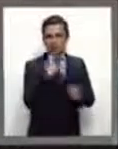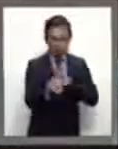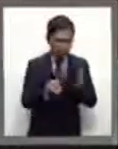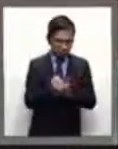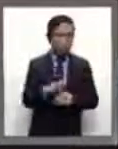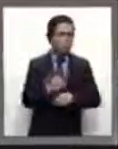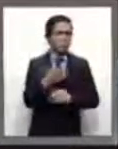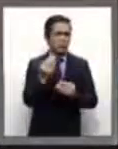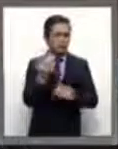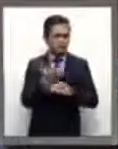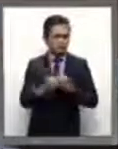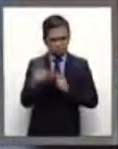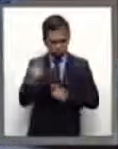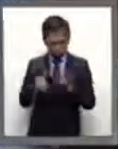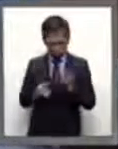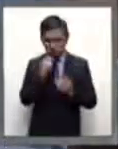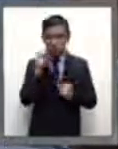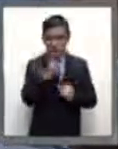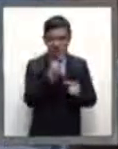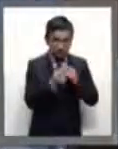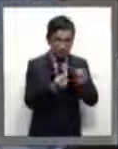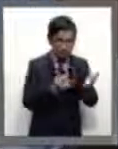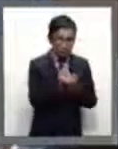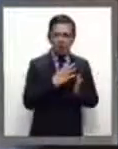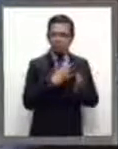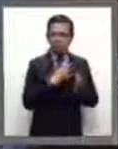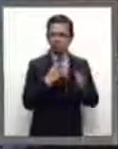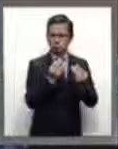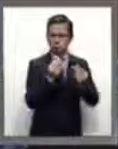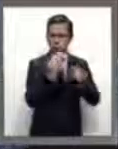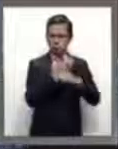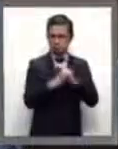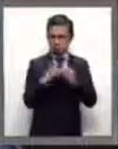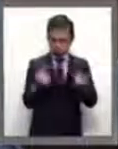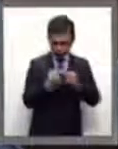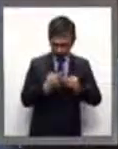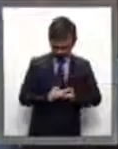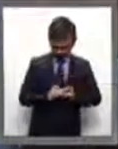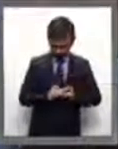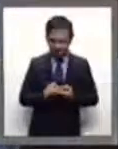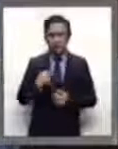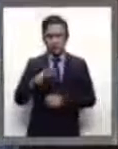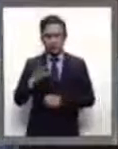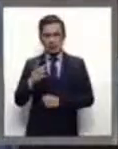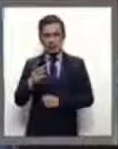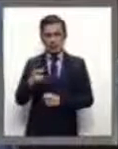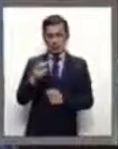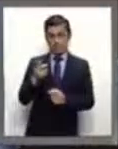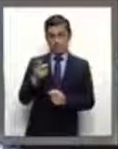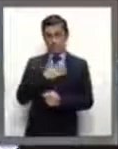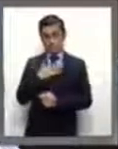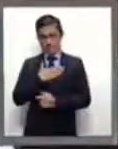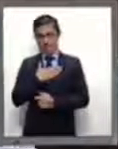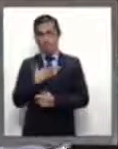la inconsistencia que presenta el mismo. He entregado a la mesa directiva el texto de la moción